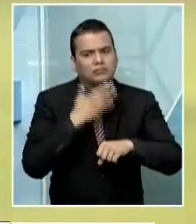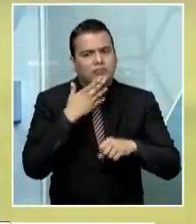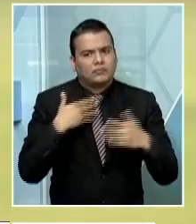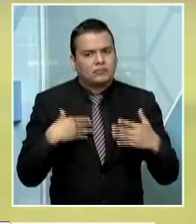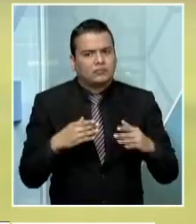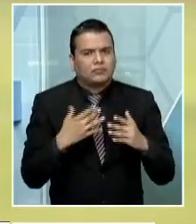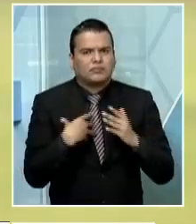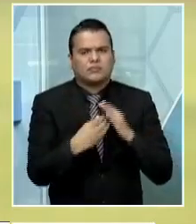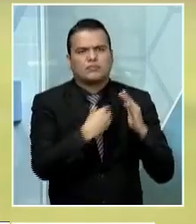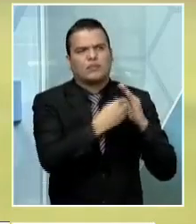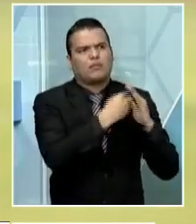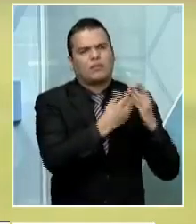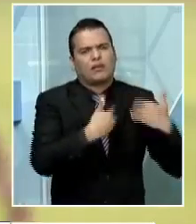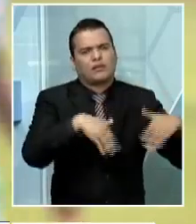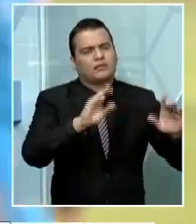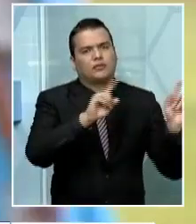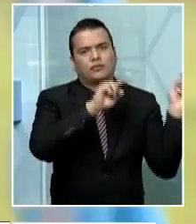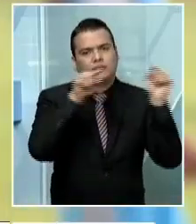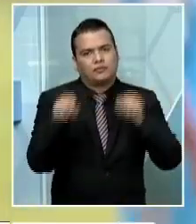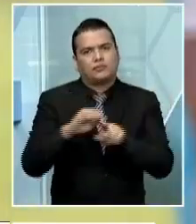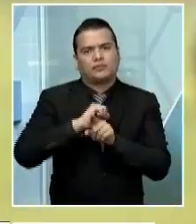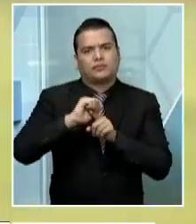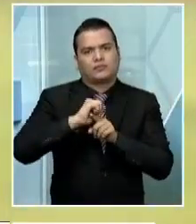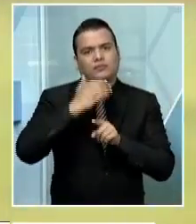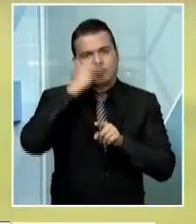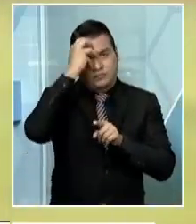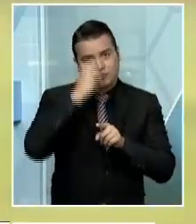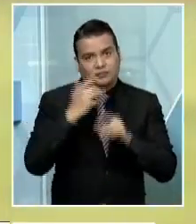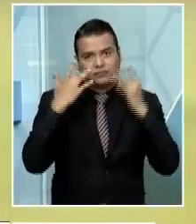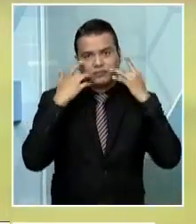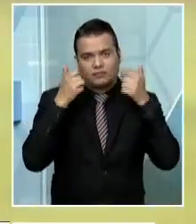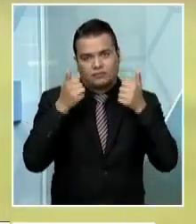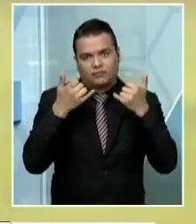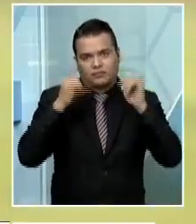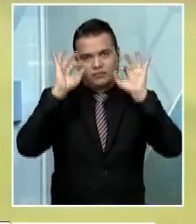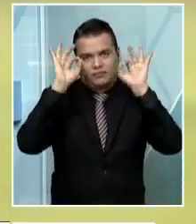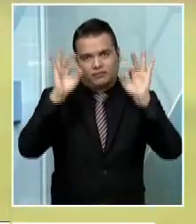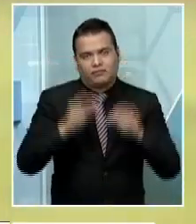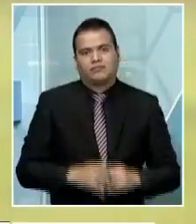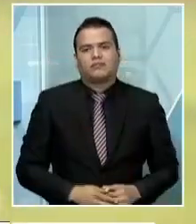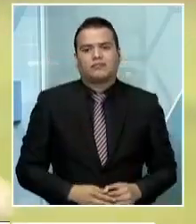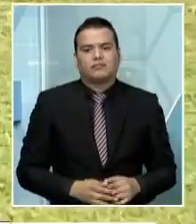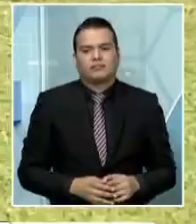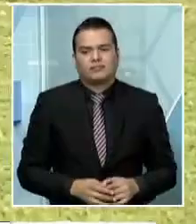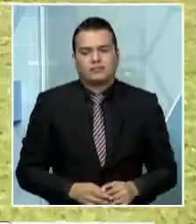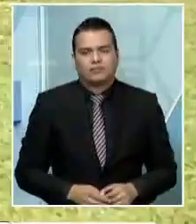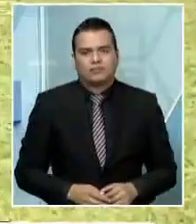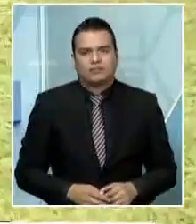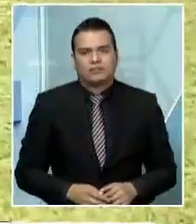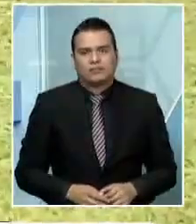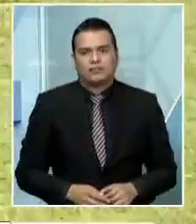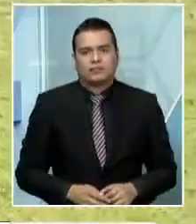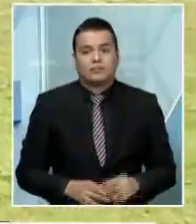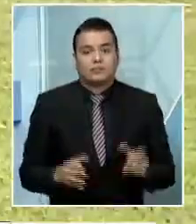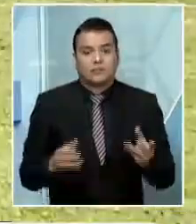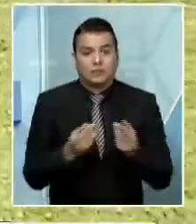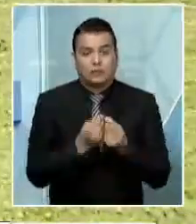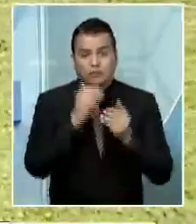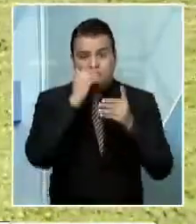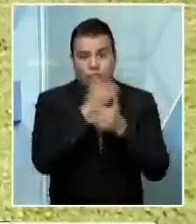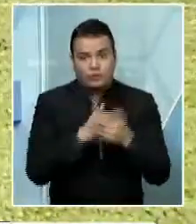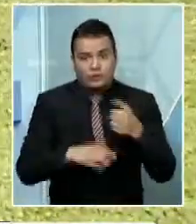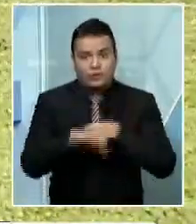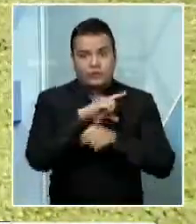menos salir, para que cuando llegamos y nos vuelvan a hacer las pruebas salgamos como pasó la otra vez, que salimos todos negativos. La Liga Vallecaucana convocó